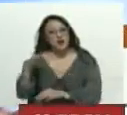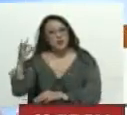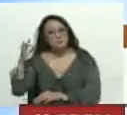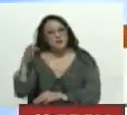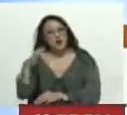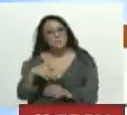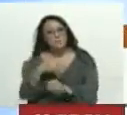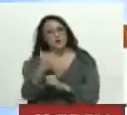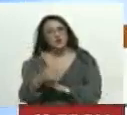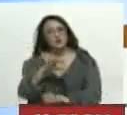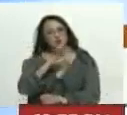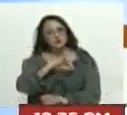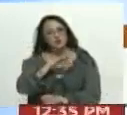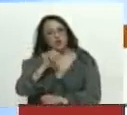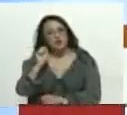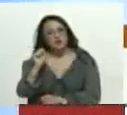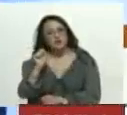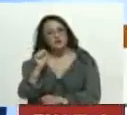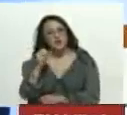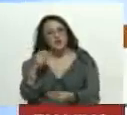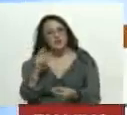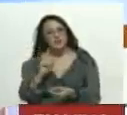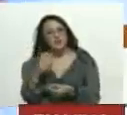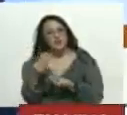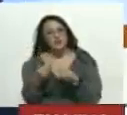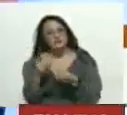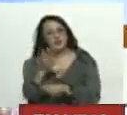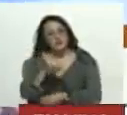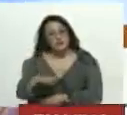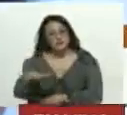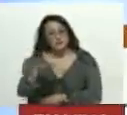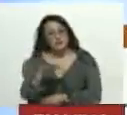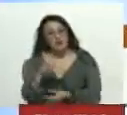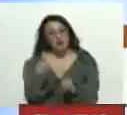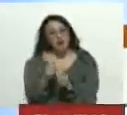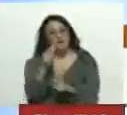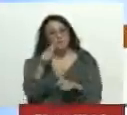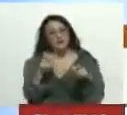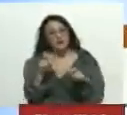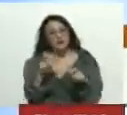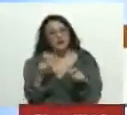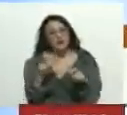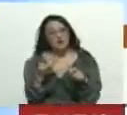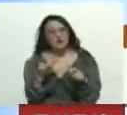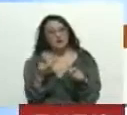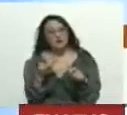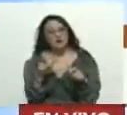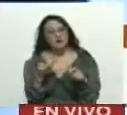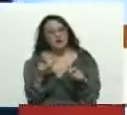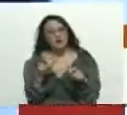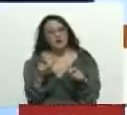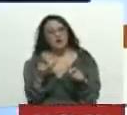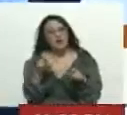socialista y que hay que construir en el territorio con la gente no aéreo no por allá no por